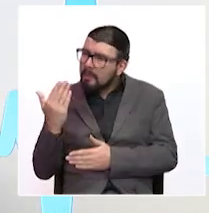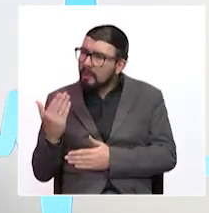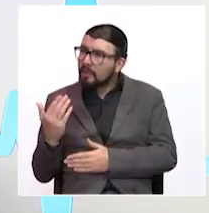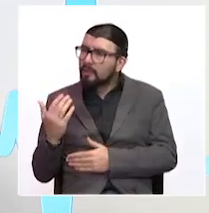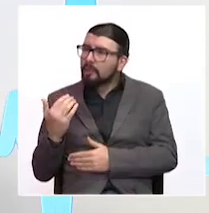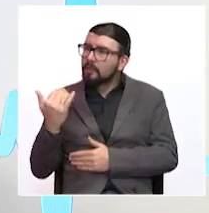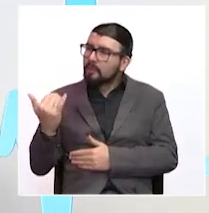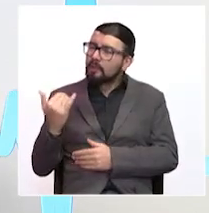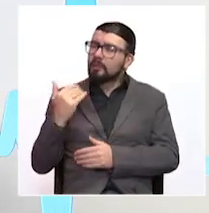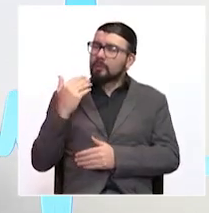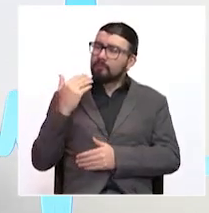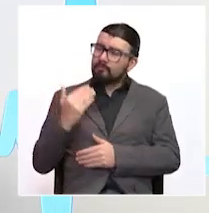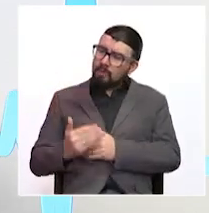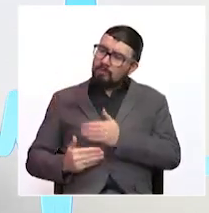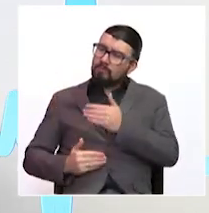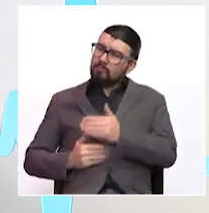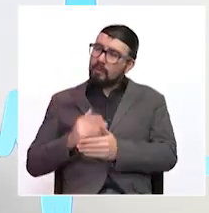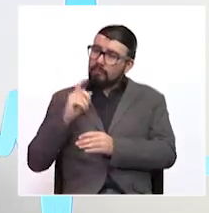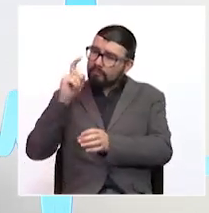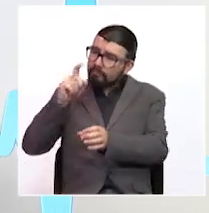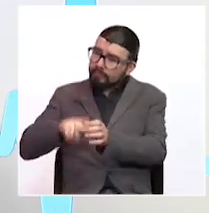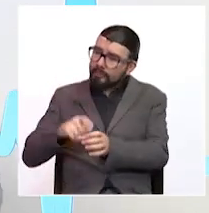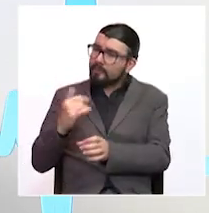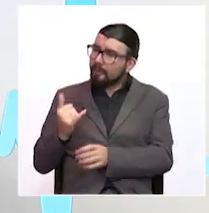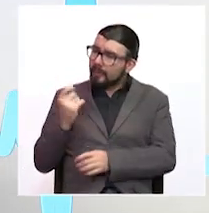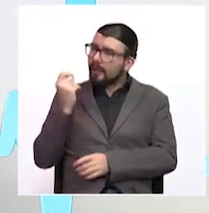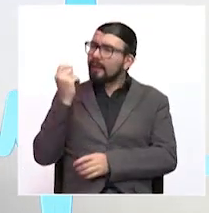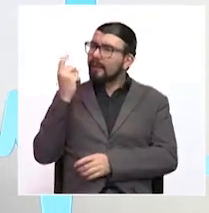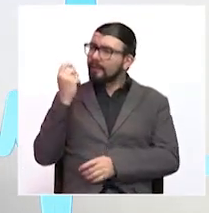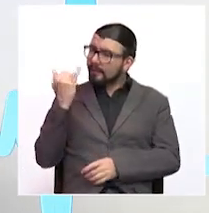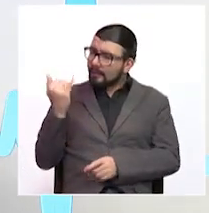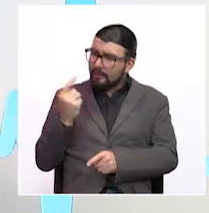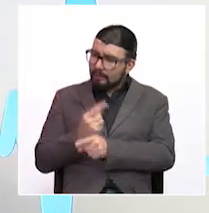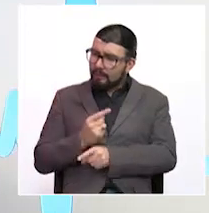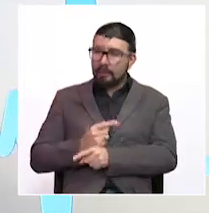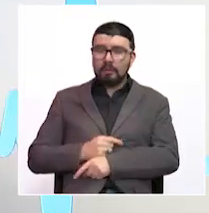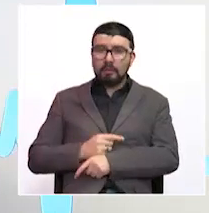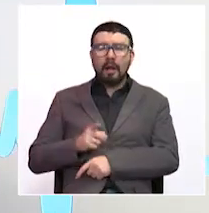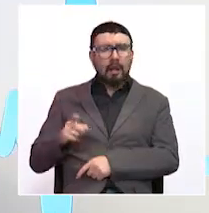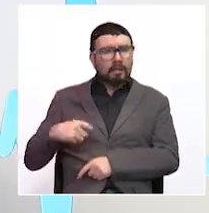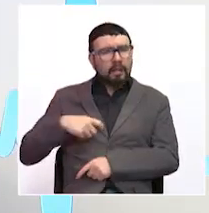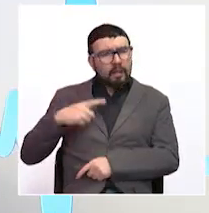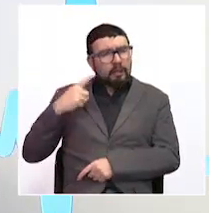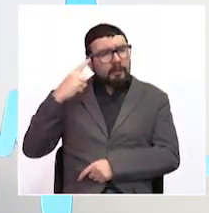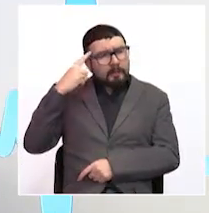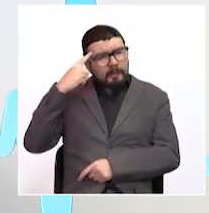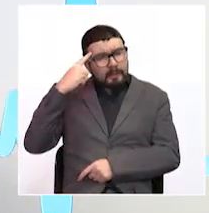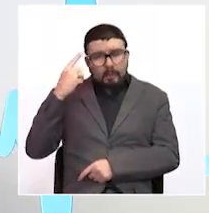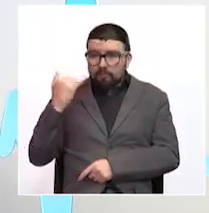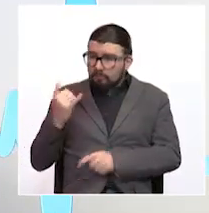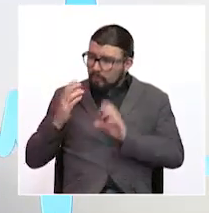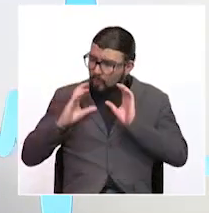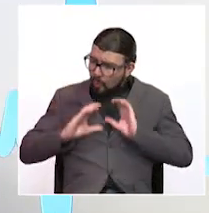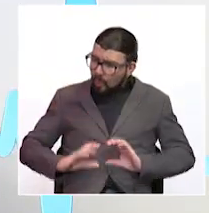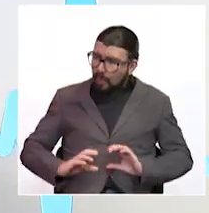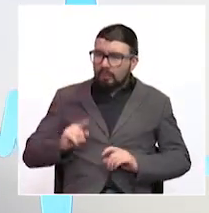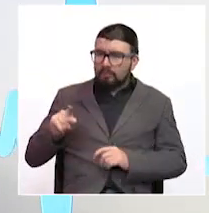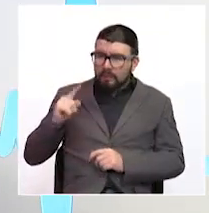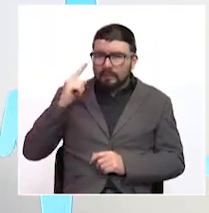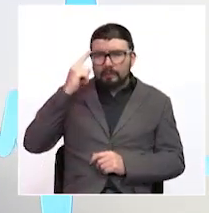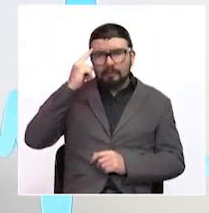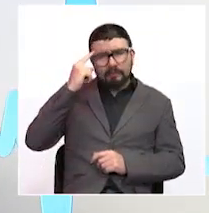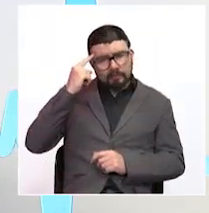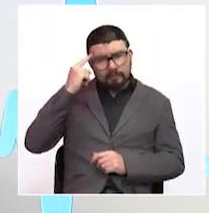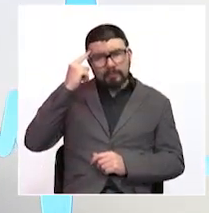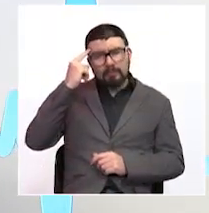ir como entendiendo que es que eso que está que tiene acá desde el cuerpo tiene un